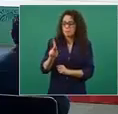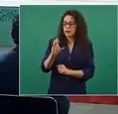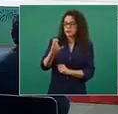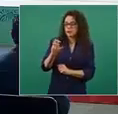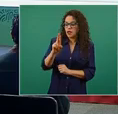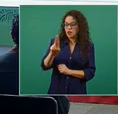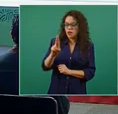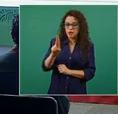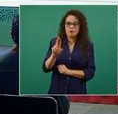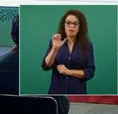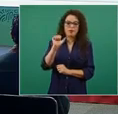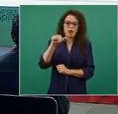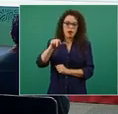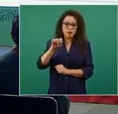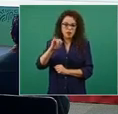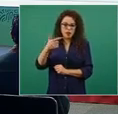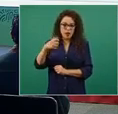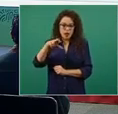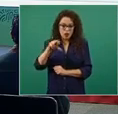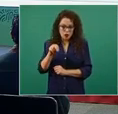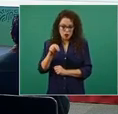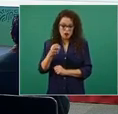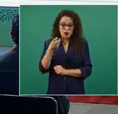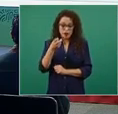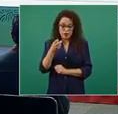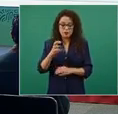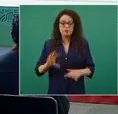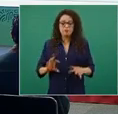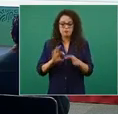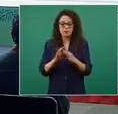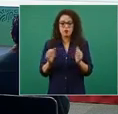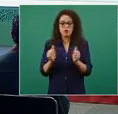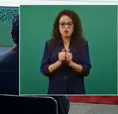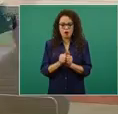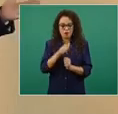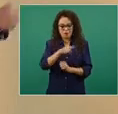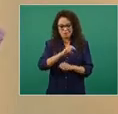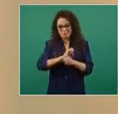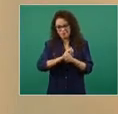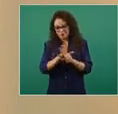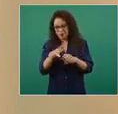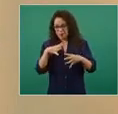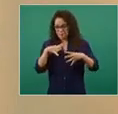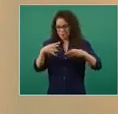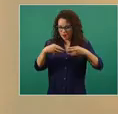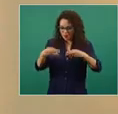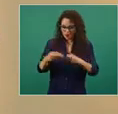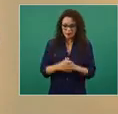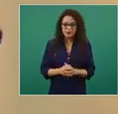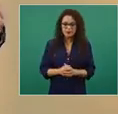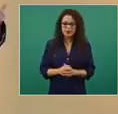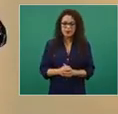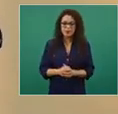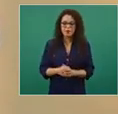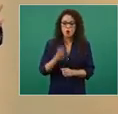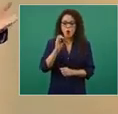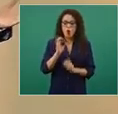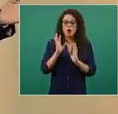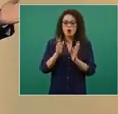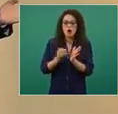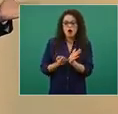prueba de antígeno, personas que son asociadas epidemiológicamente o personas que tienen una